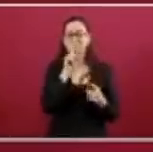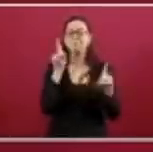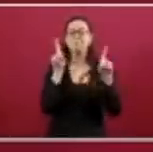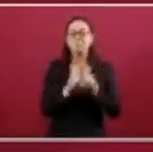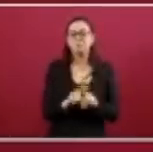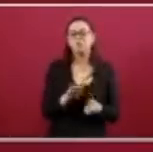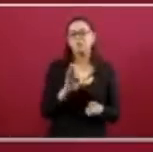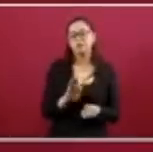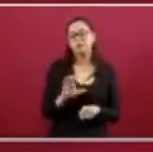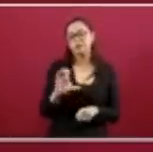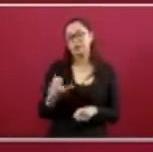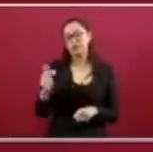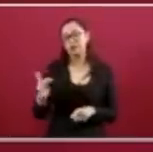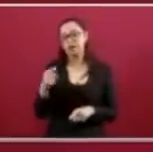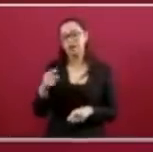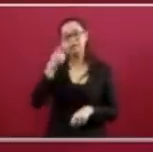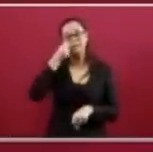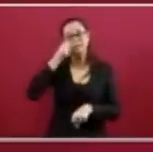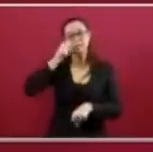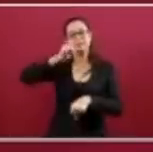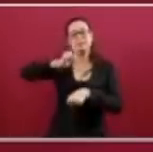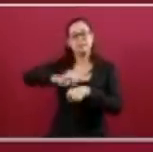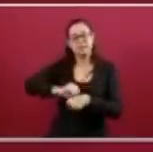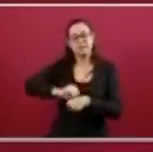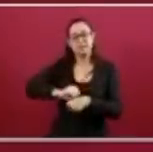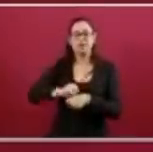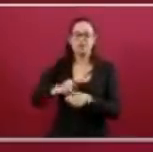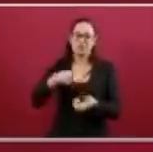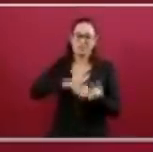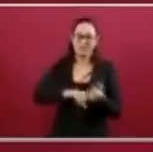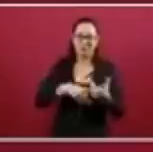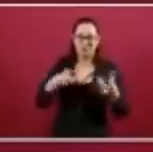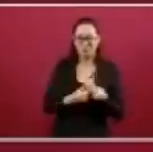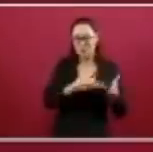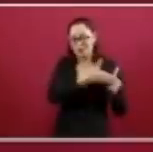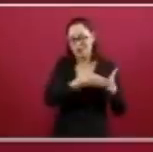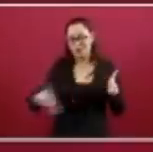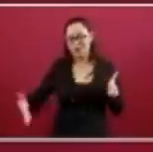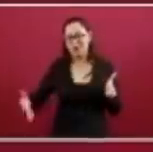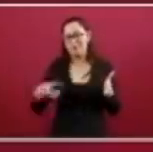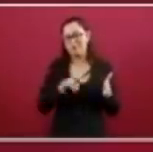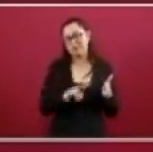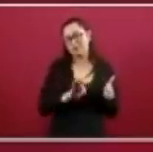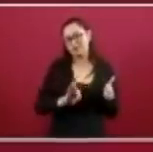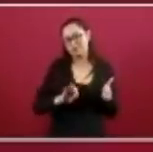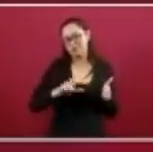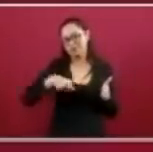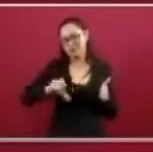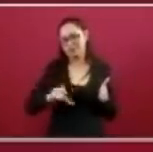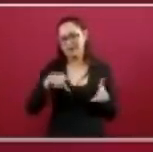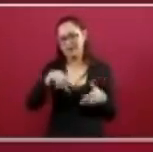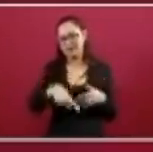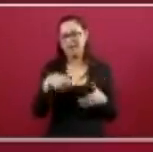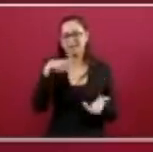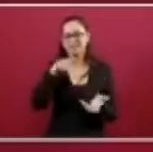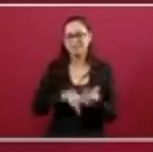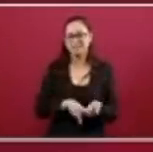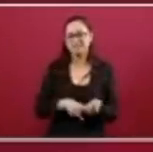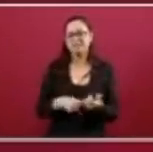Hinojosa, secretario de Energía de Vicente Fox, consejero independiente de esta